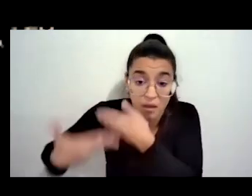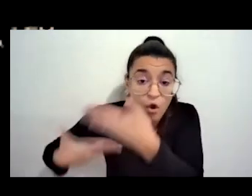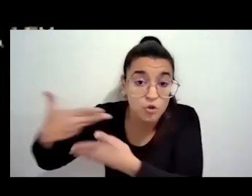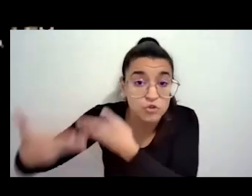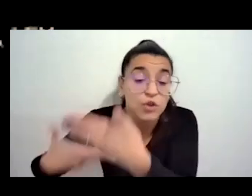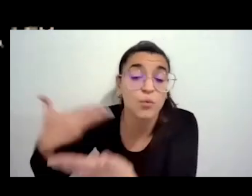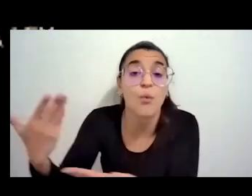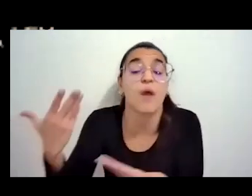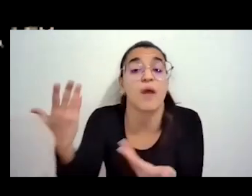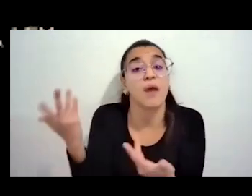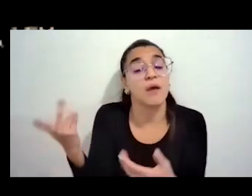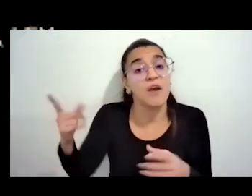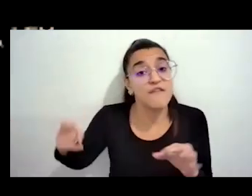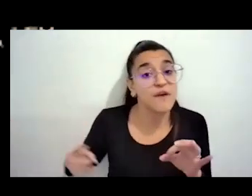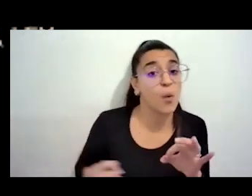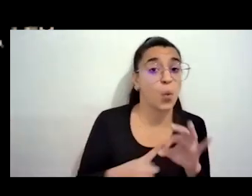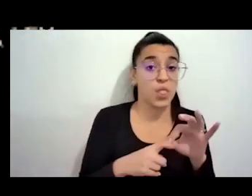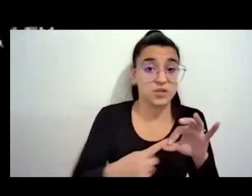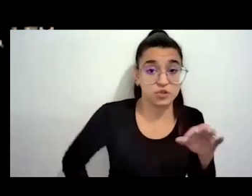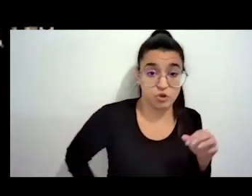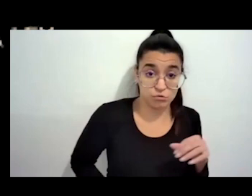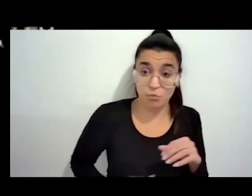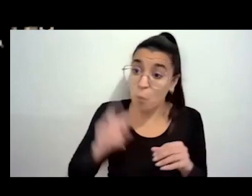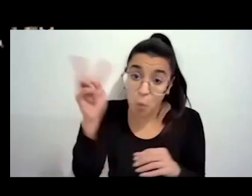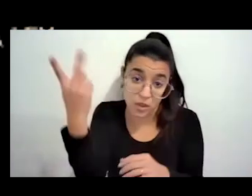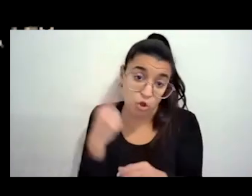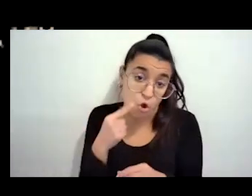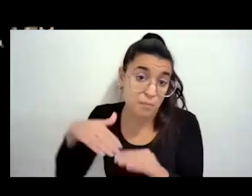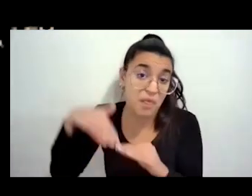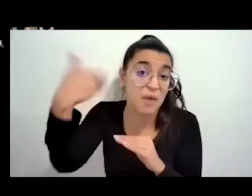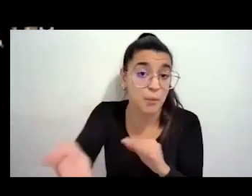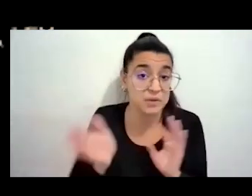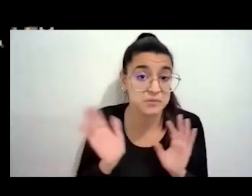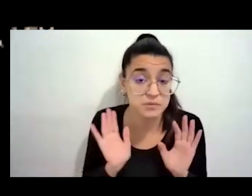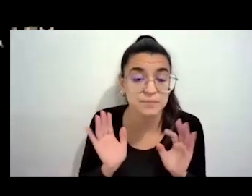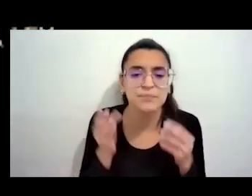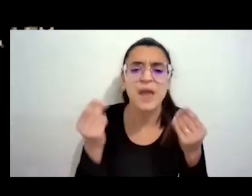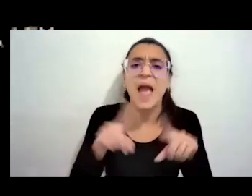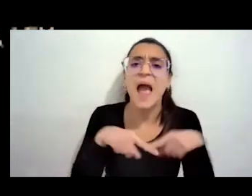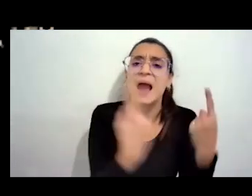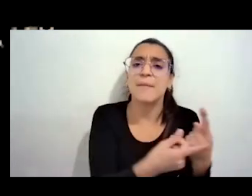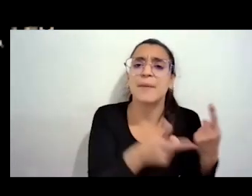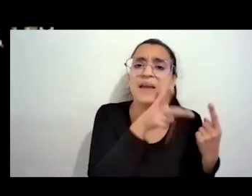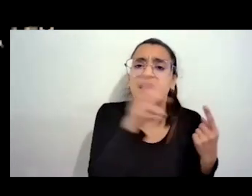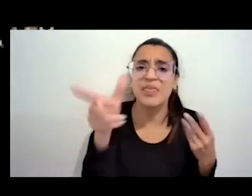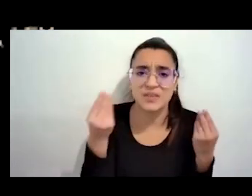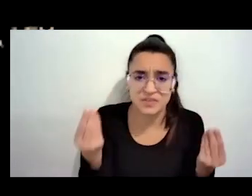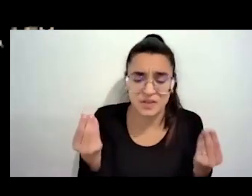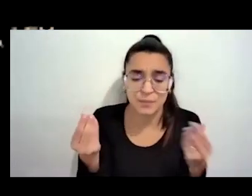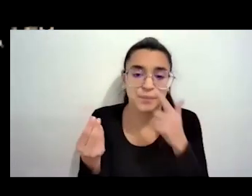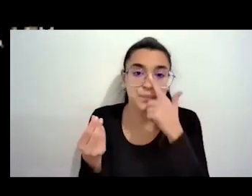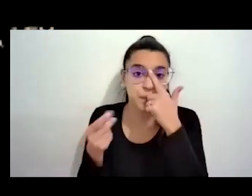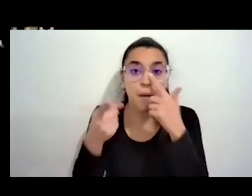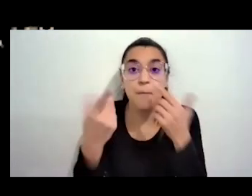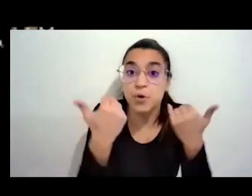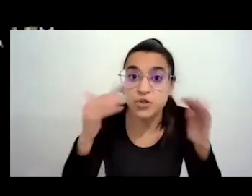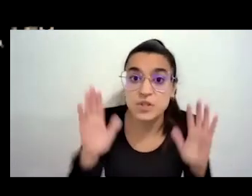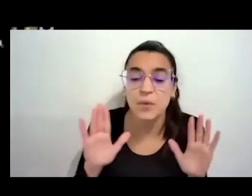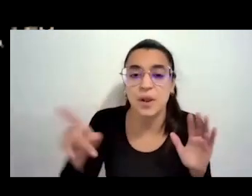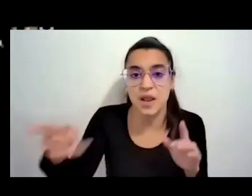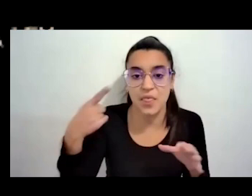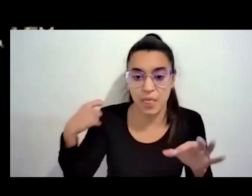procedimiento de fecundación post-mortem. ¿Qué les dice la Cámara a ese pedido? La posibilidad de utilizar y transferir